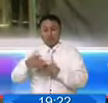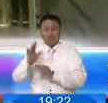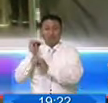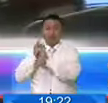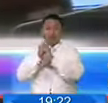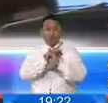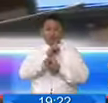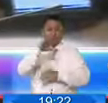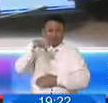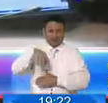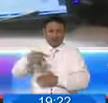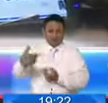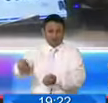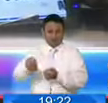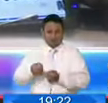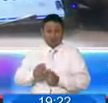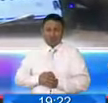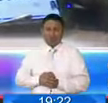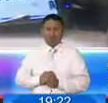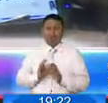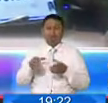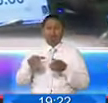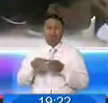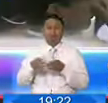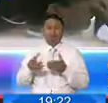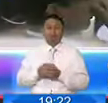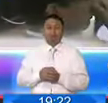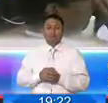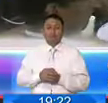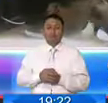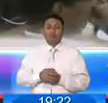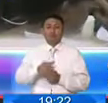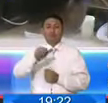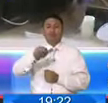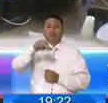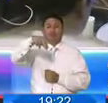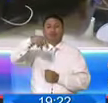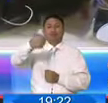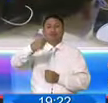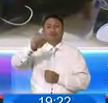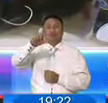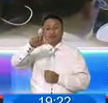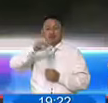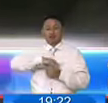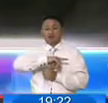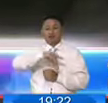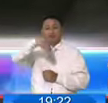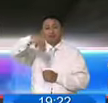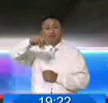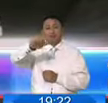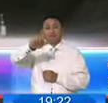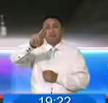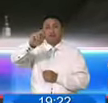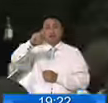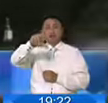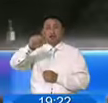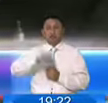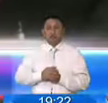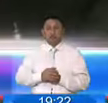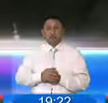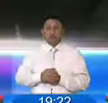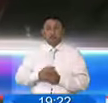del estado en la comisión se completan los nombres son ángel gente y la correísta marcela aguiñaga la idea es que demos